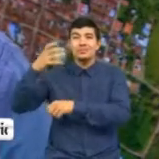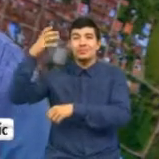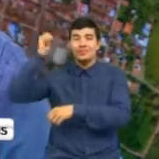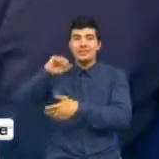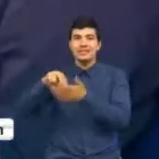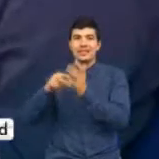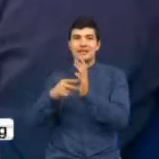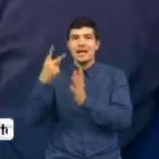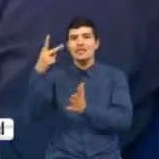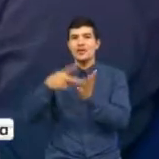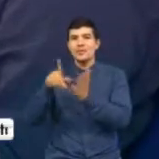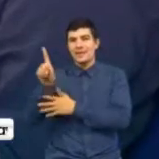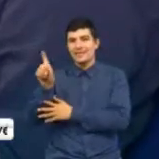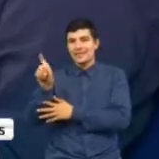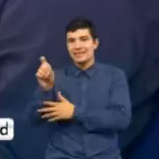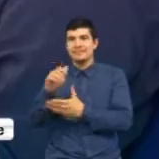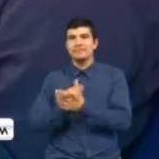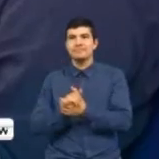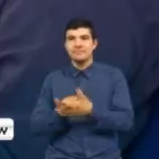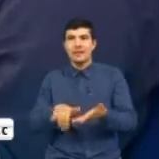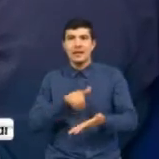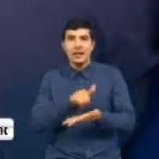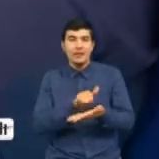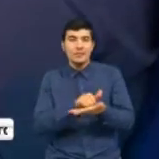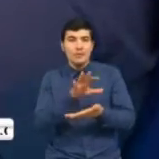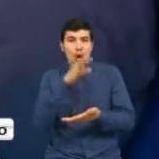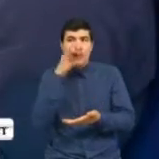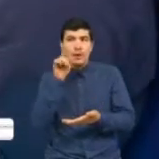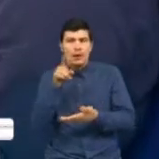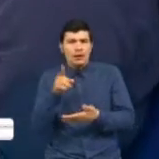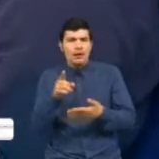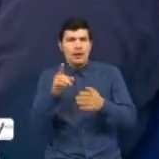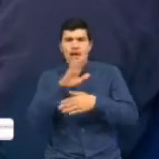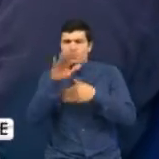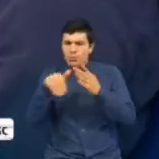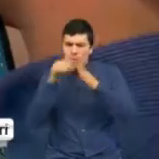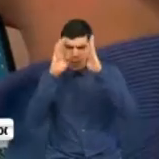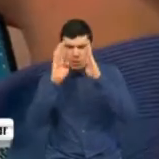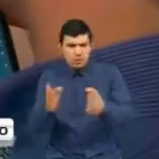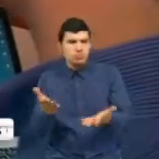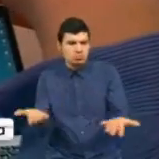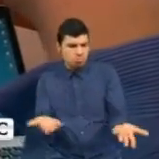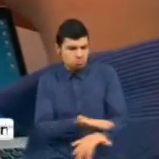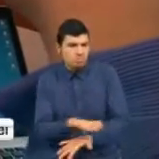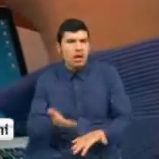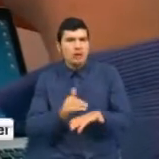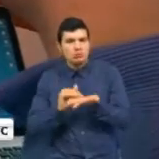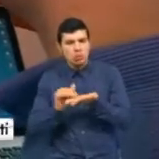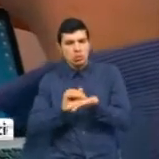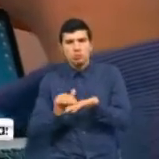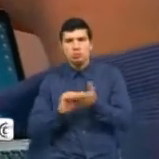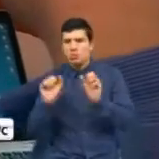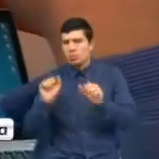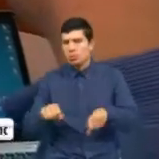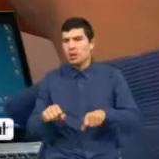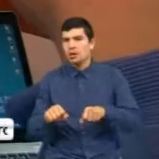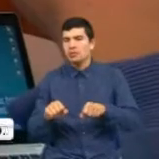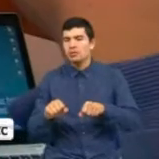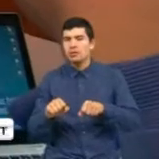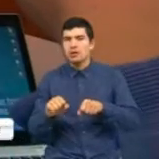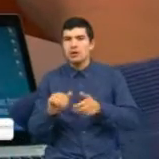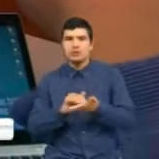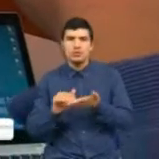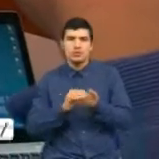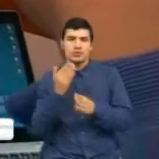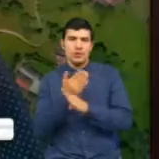2006 de igual manera el burgomaestre aseguró que estará atento a encontrar soluciones cómodas para ponerse al día con los respectivos